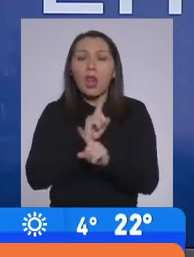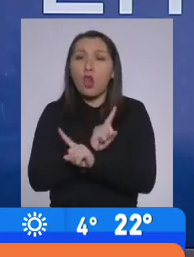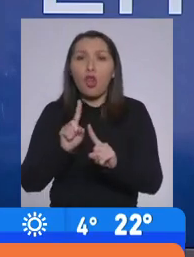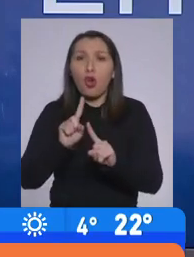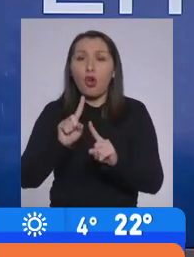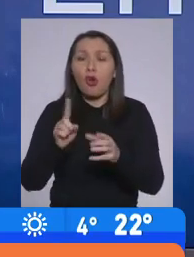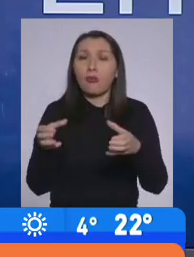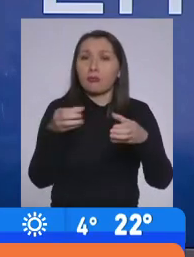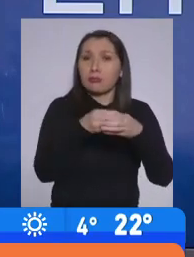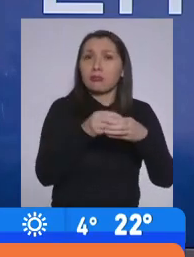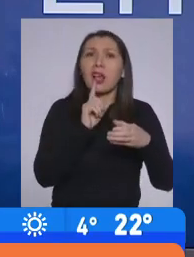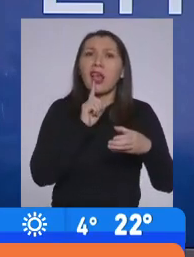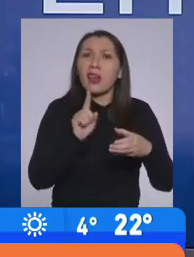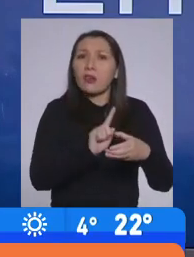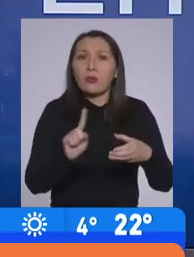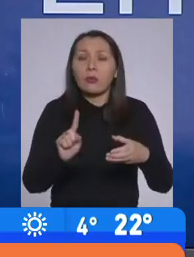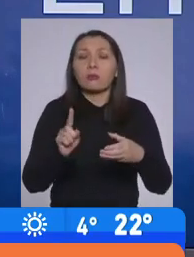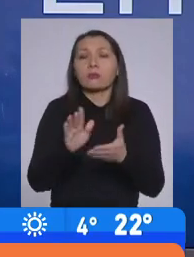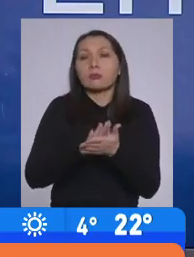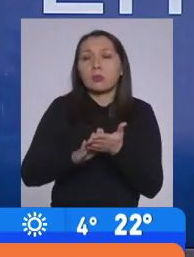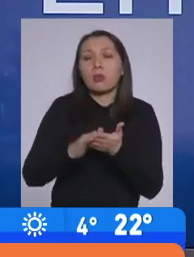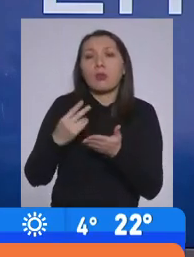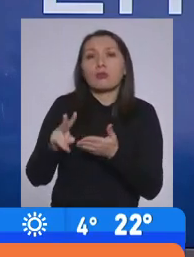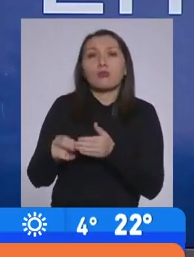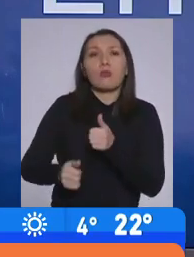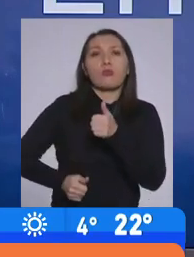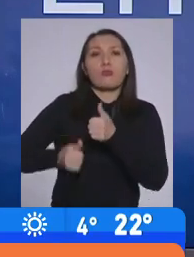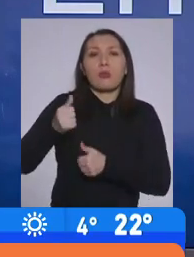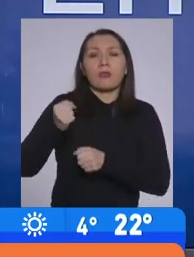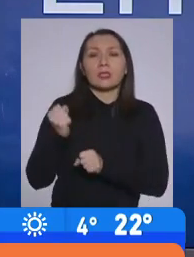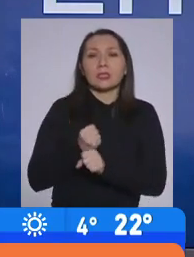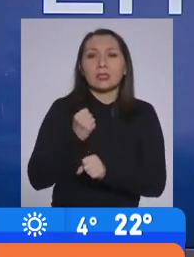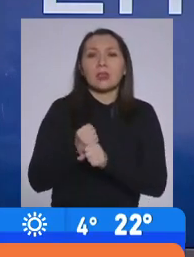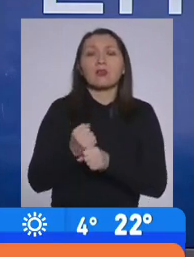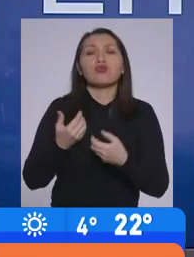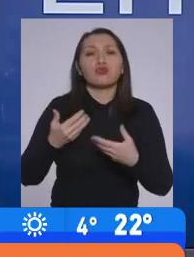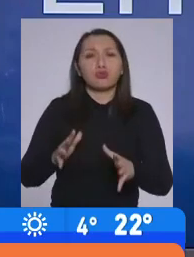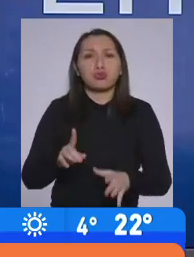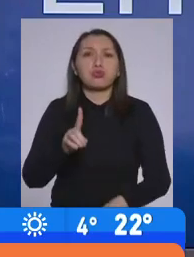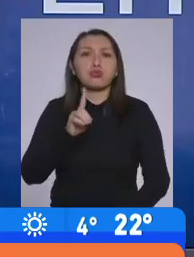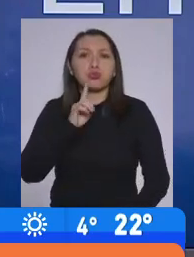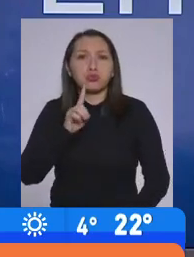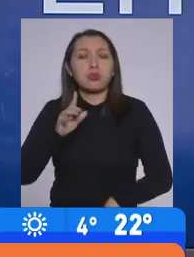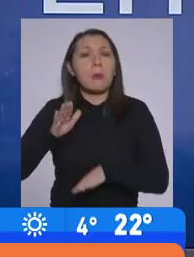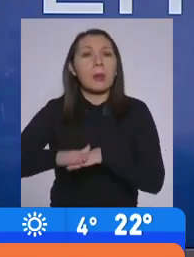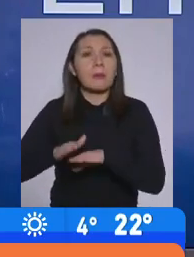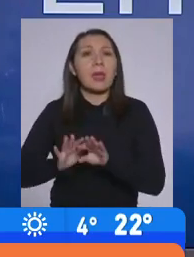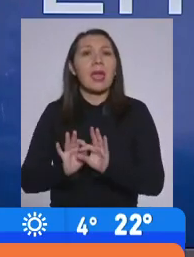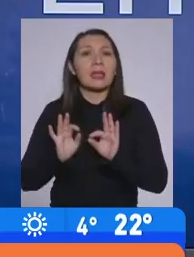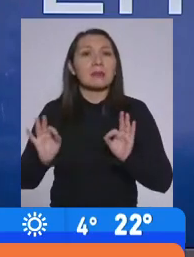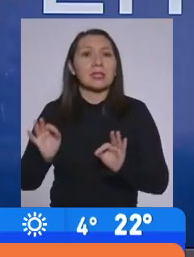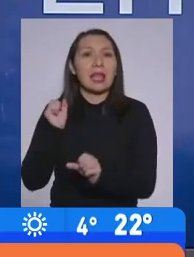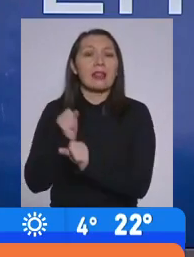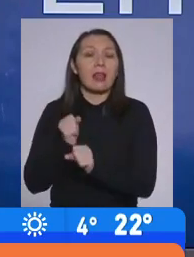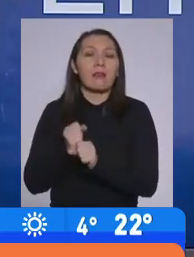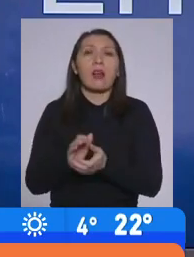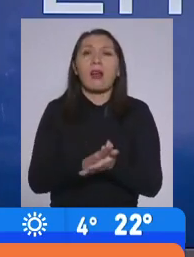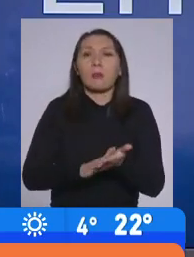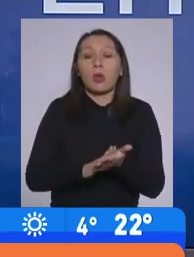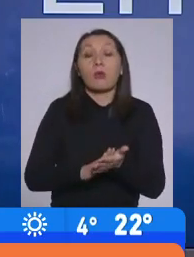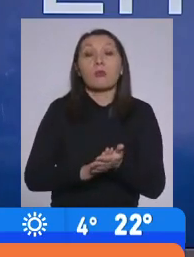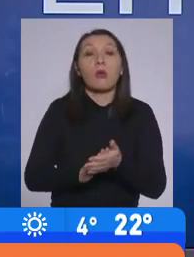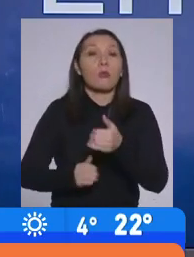a aquellas personas que por su profesión u oficio ya cuentan con un permiso especial de trabajo como son